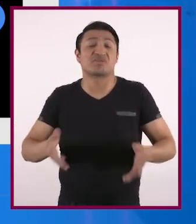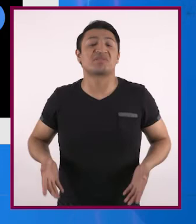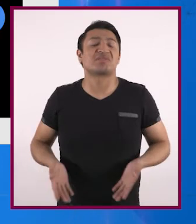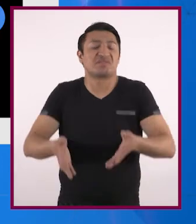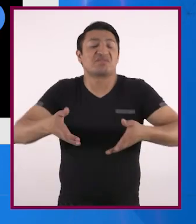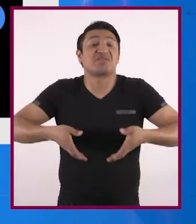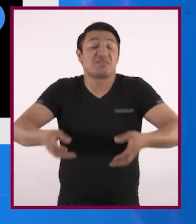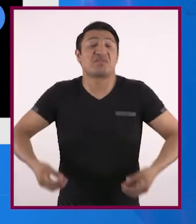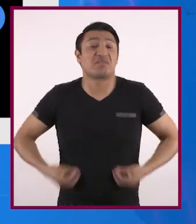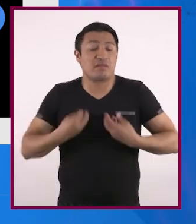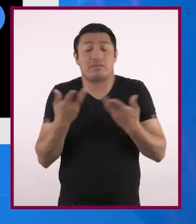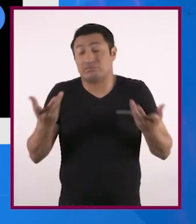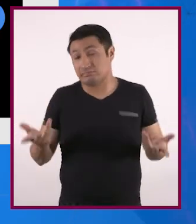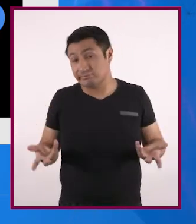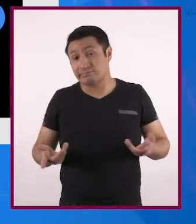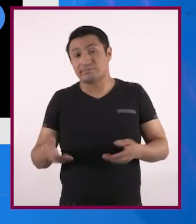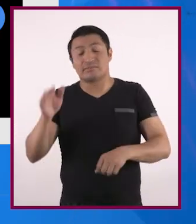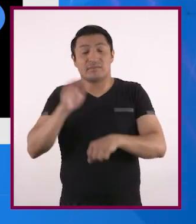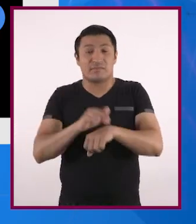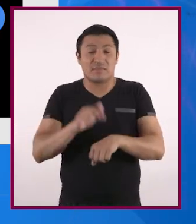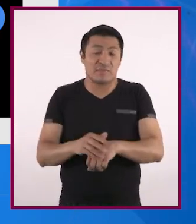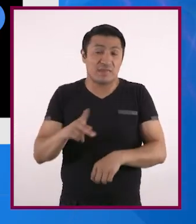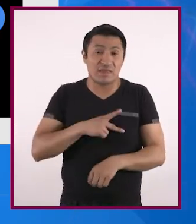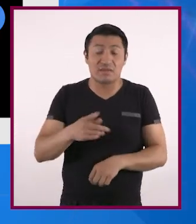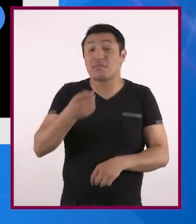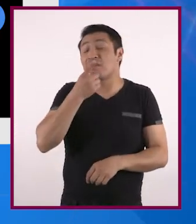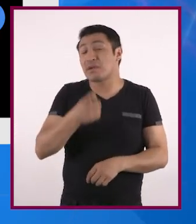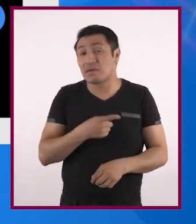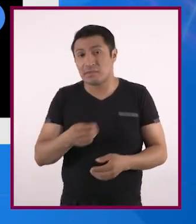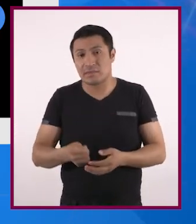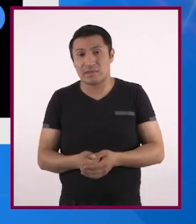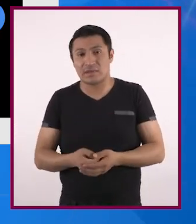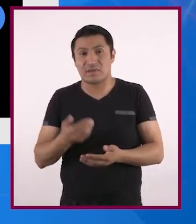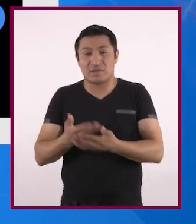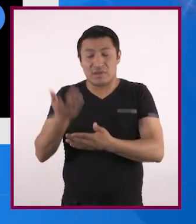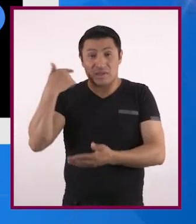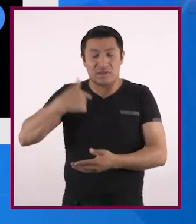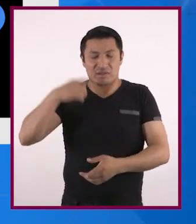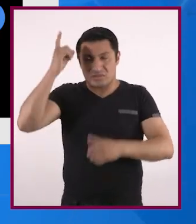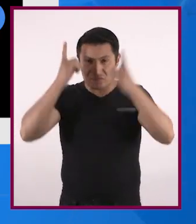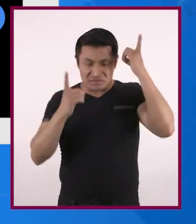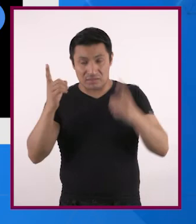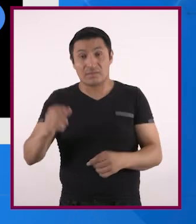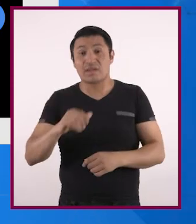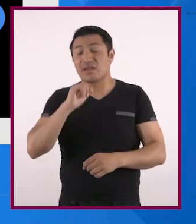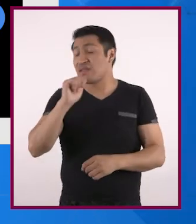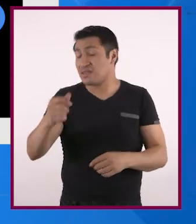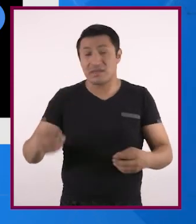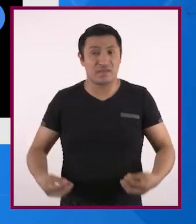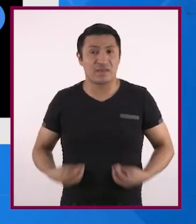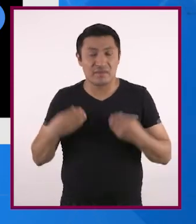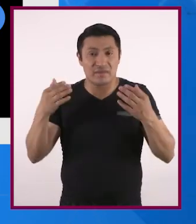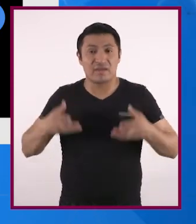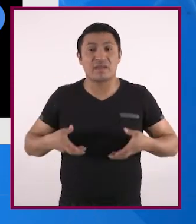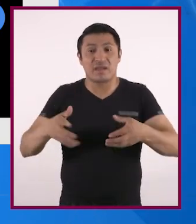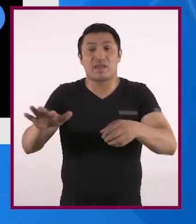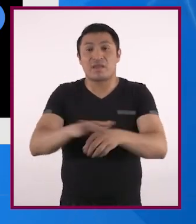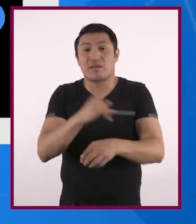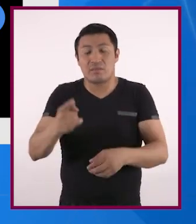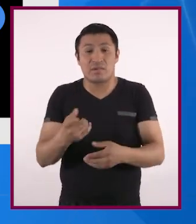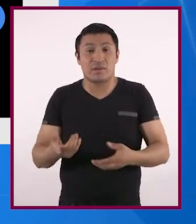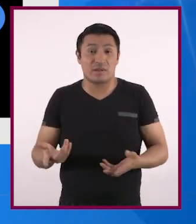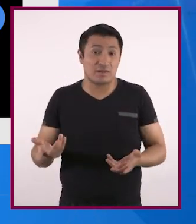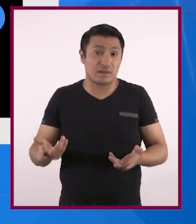etcétera. Un amigo mío me dijo, cuando yo todavía tenía esas dudas, ¿no? Me decía, mira, nadie va a vivir en la calle porque le regales un refresco,